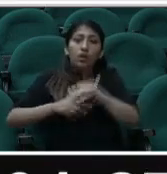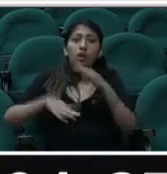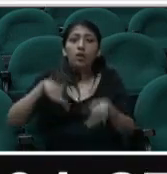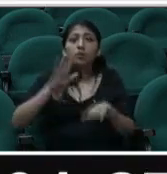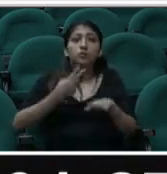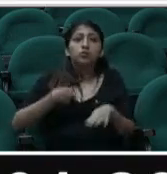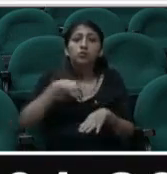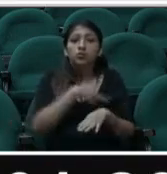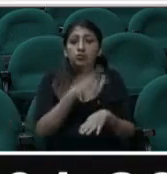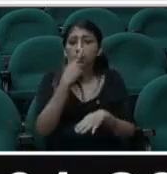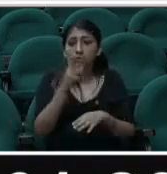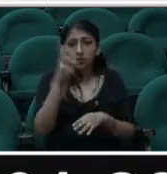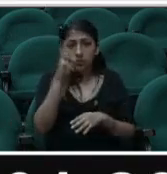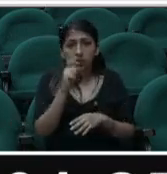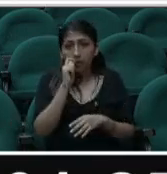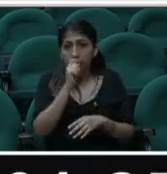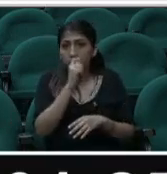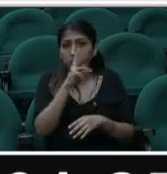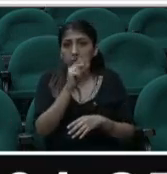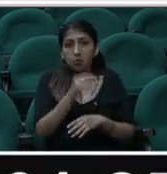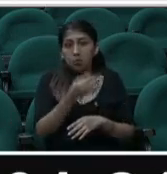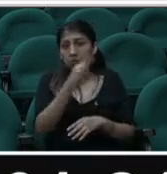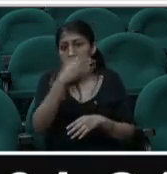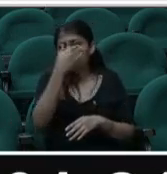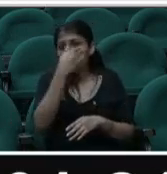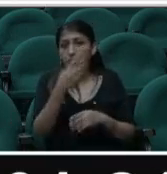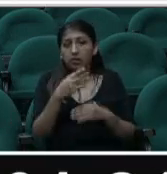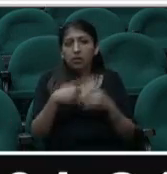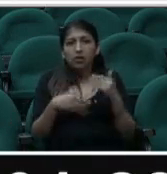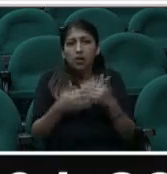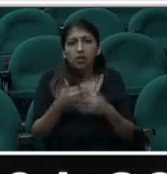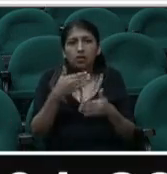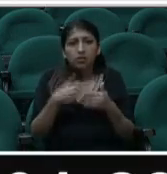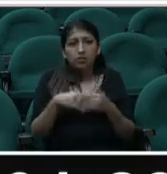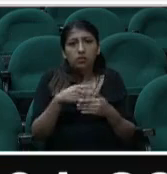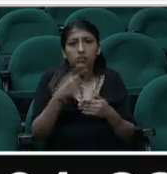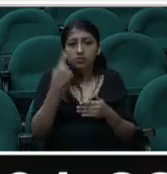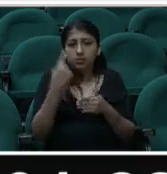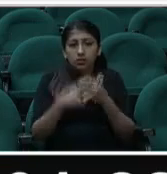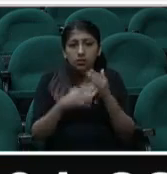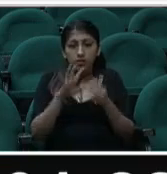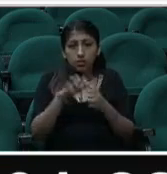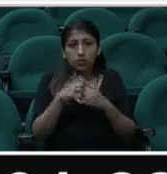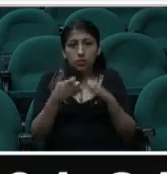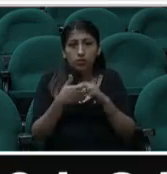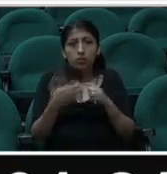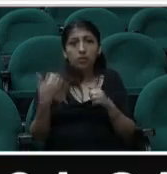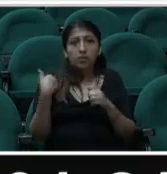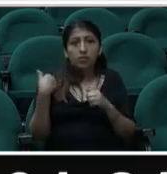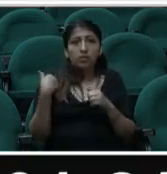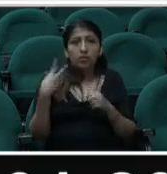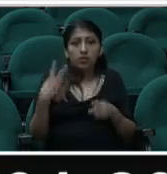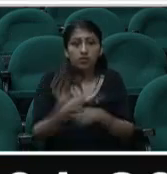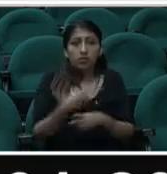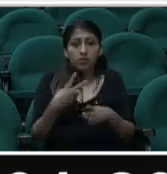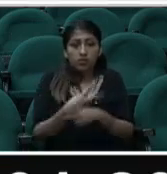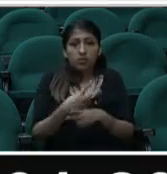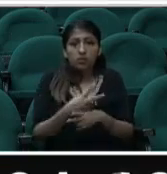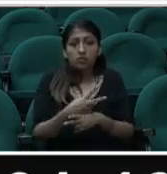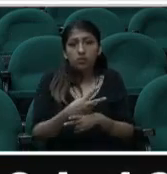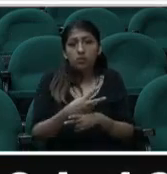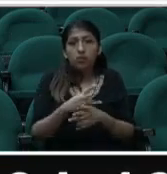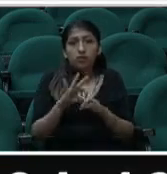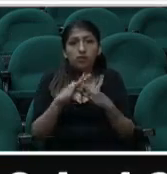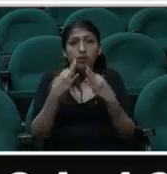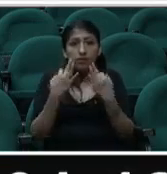veces nosotros vemos el problema de las drogas no nos damos cuenta que hay detrás no nos damos cuenta que detrás de este problema existen factores de riesgo existen